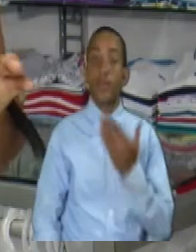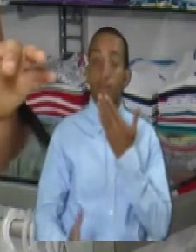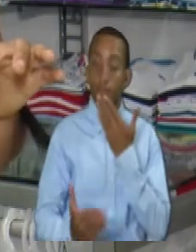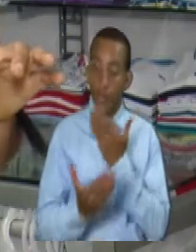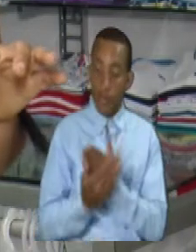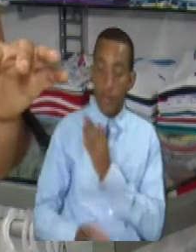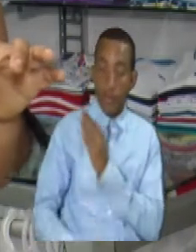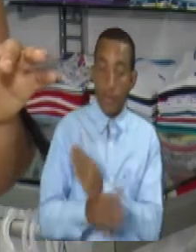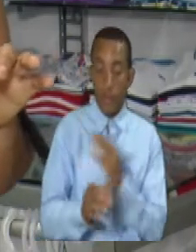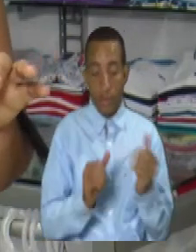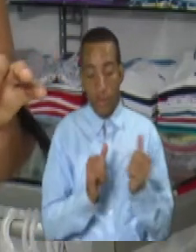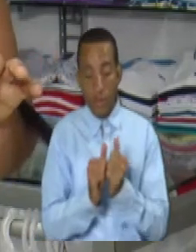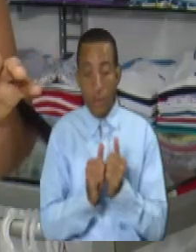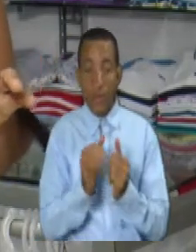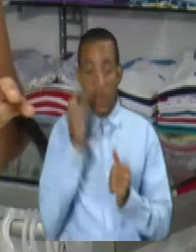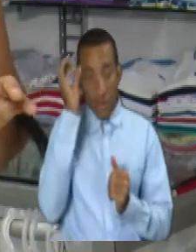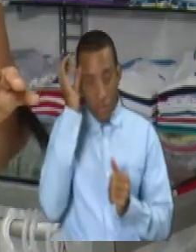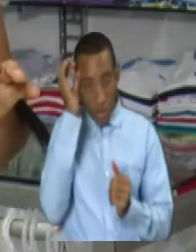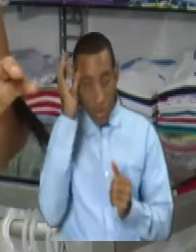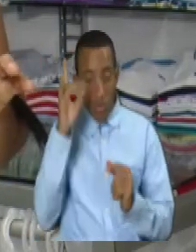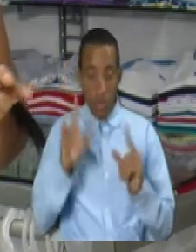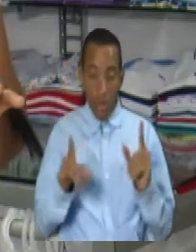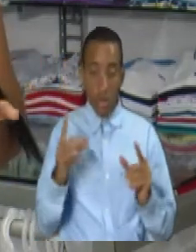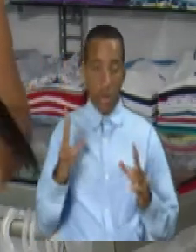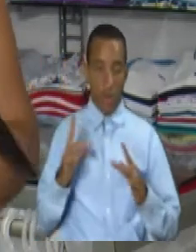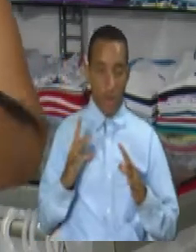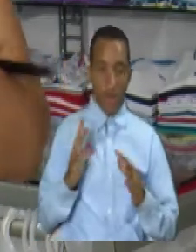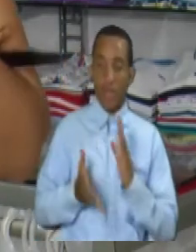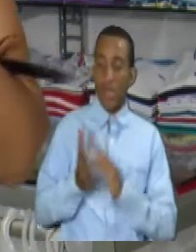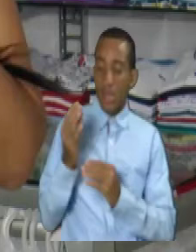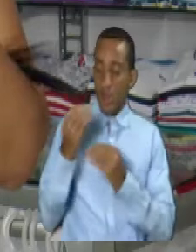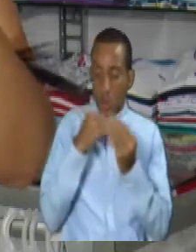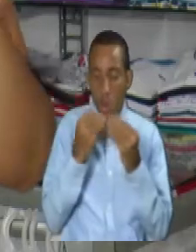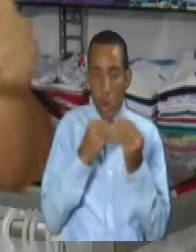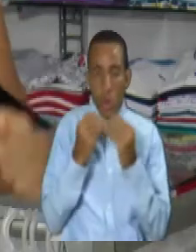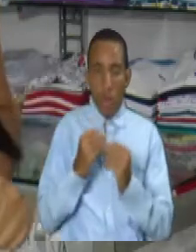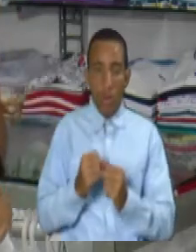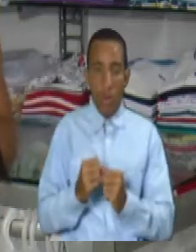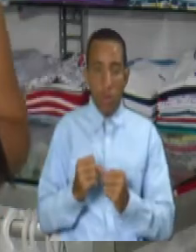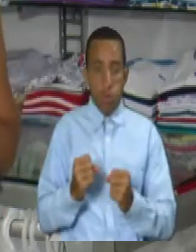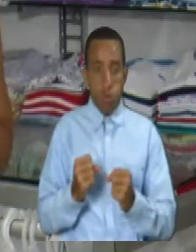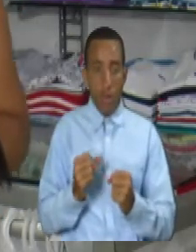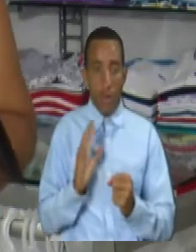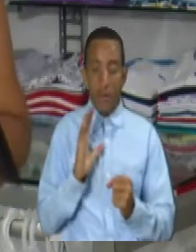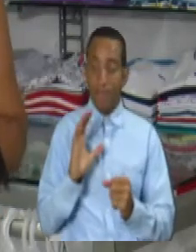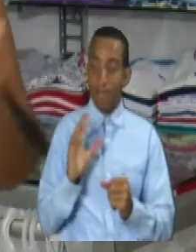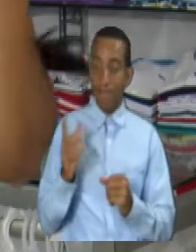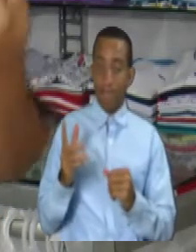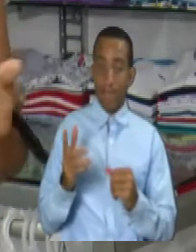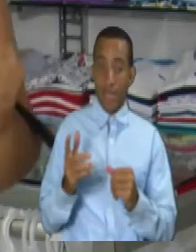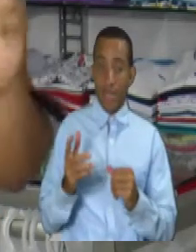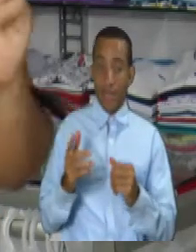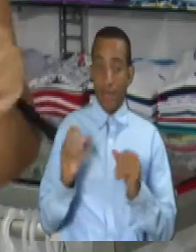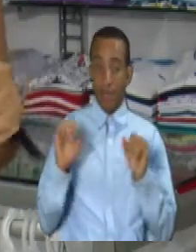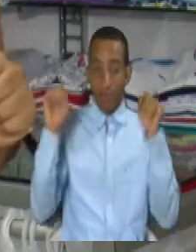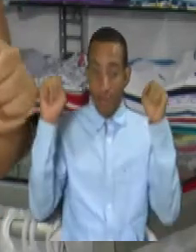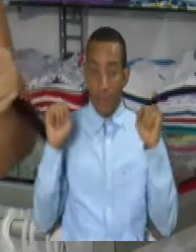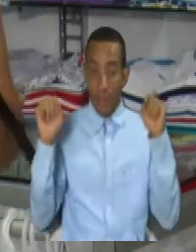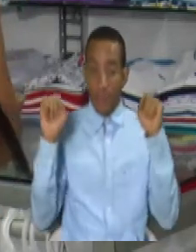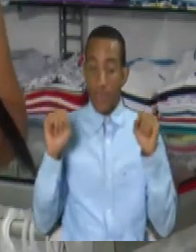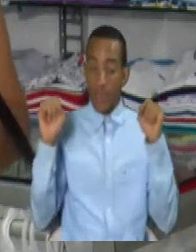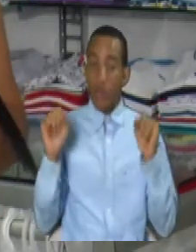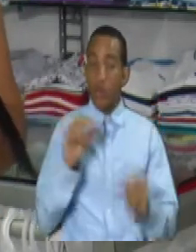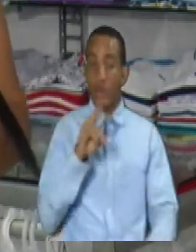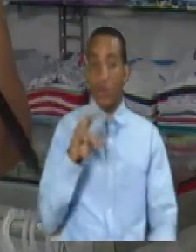momentos nos vamos hasta Zona Training, donde Andrés Urán nos va a contar un poco acerca de los ejercicios que podemos hacer en casa para mantenernos en